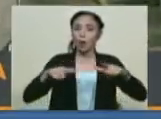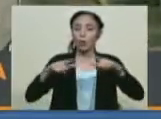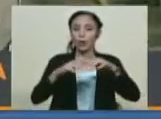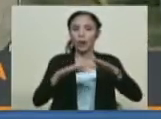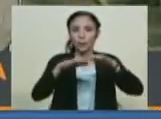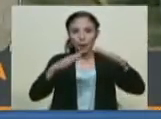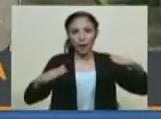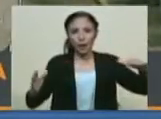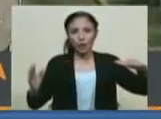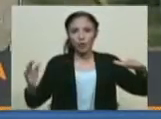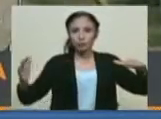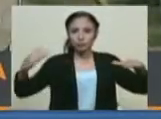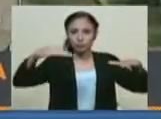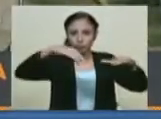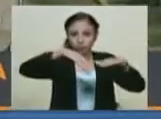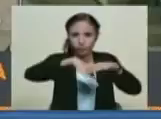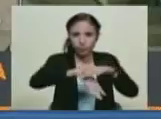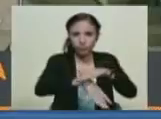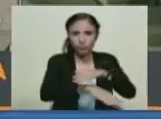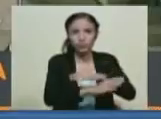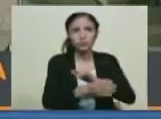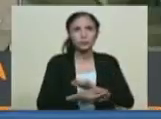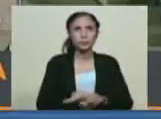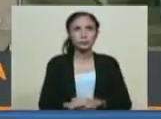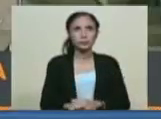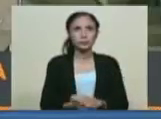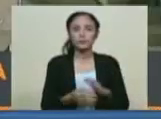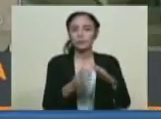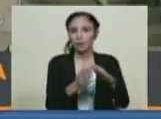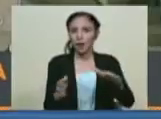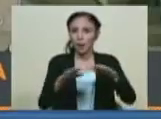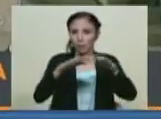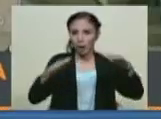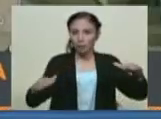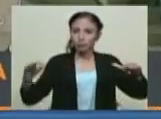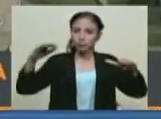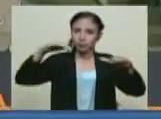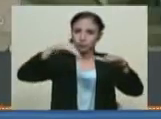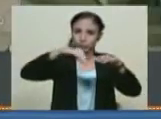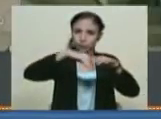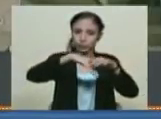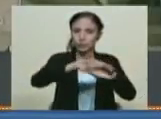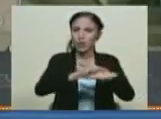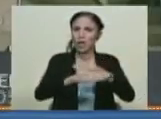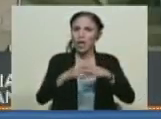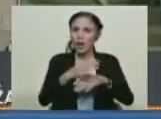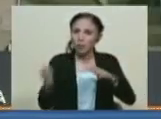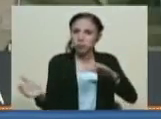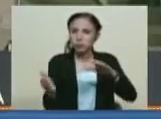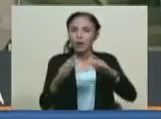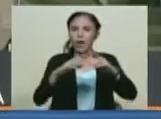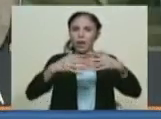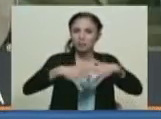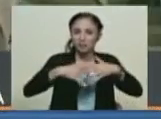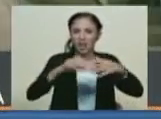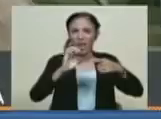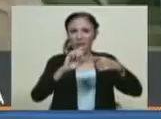mar. Por gravedad, el mar entra por gravedad. No hay que meterle energía eléctrica.